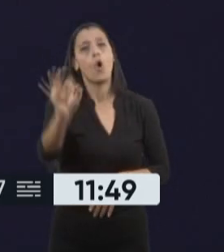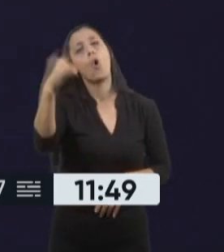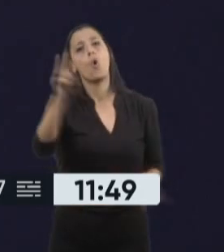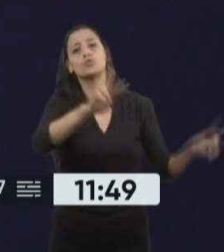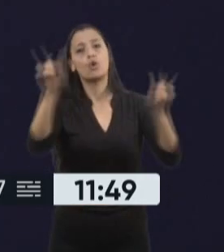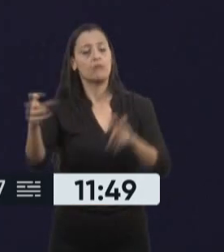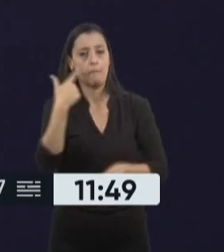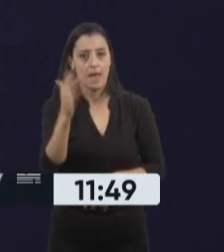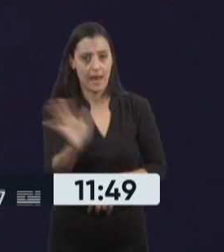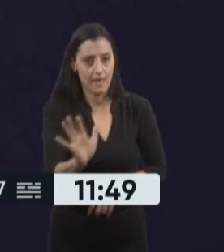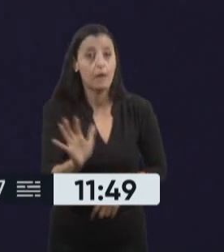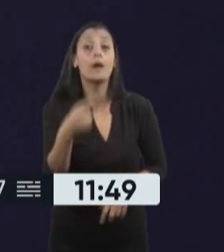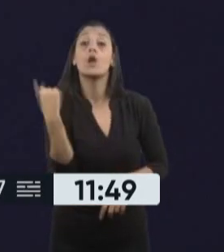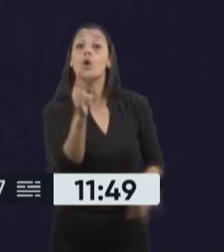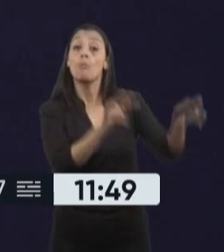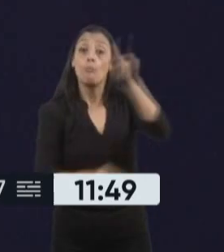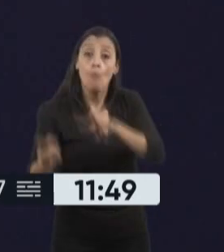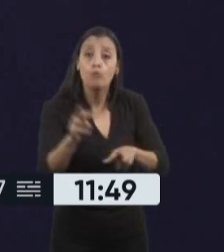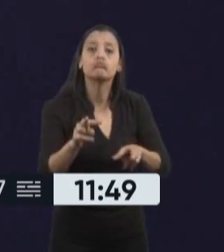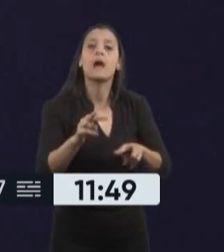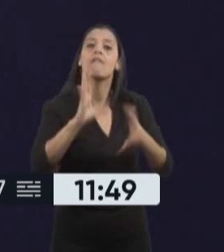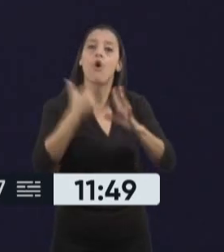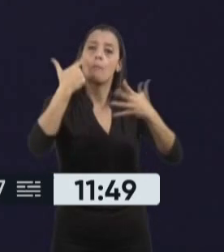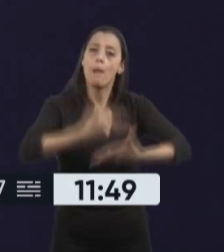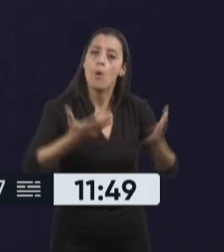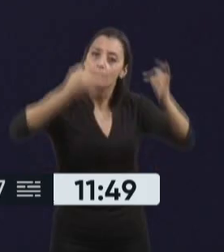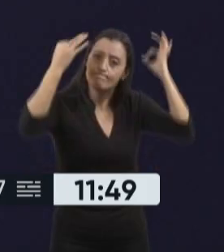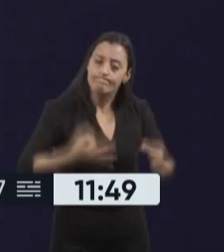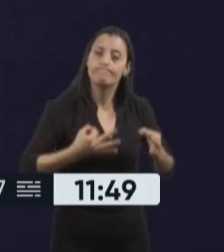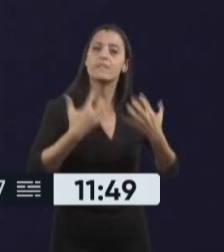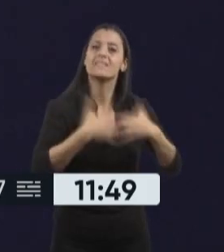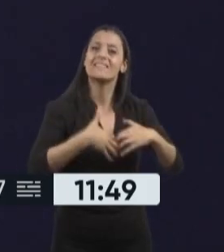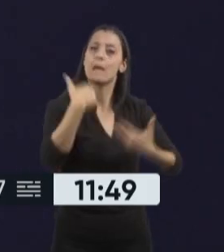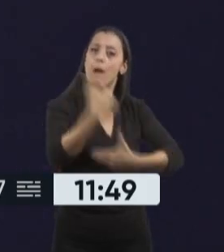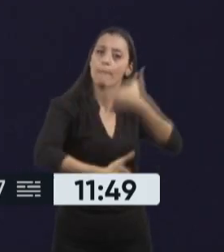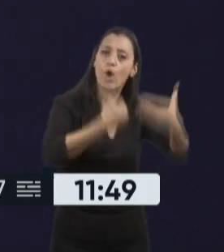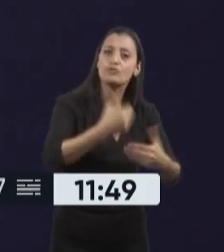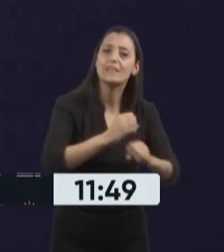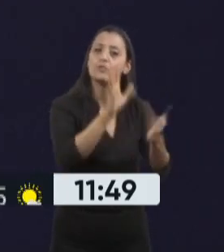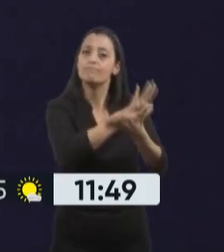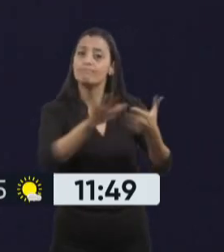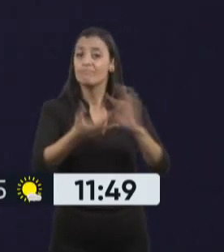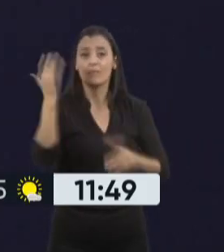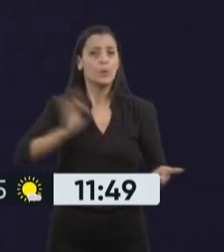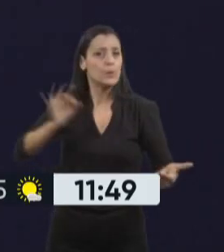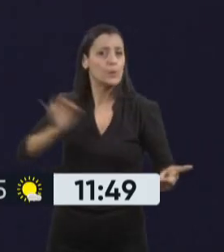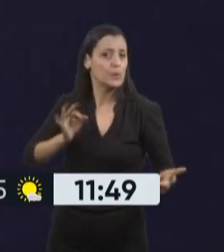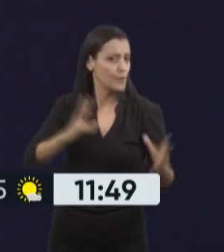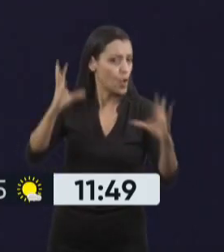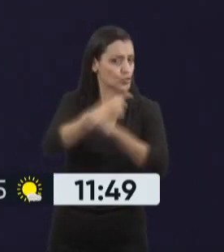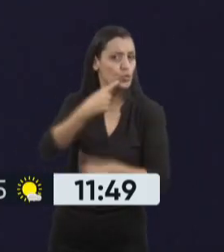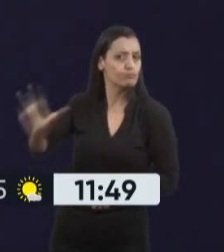que no sea la de tratar de hacer mucho más eficiente y transparente un sistema, un esquema que hace décadas que no lo es. Es simplemente